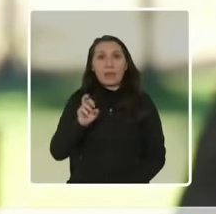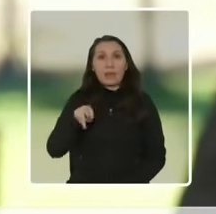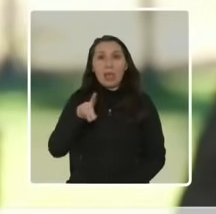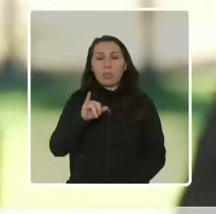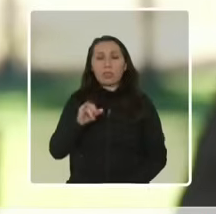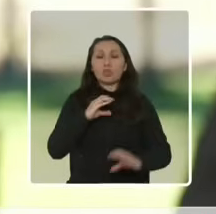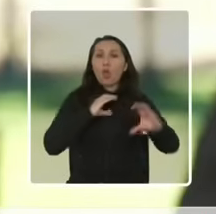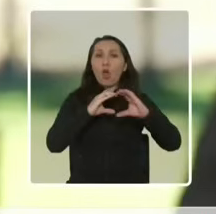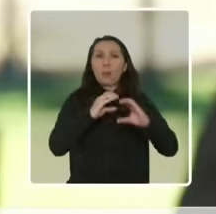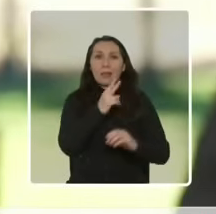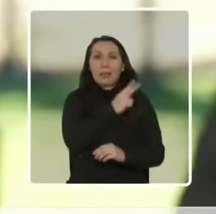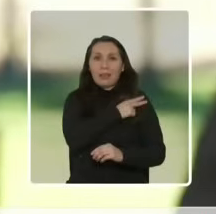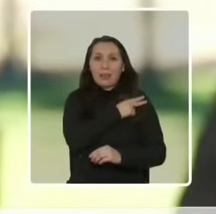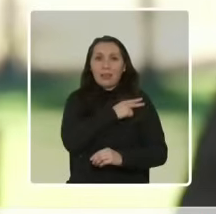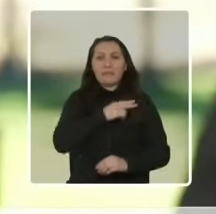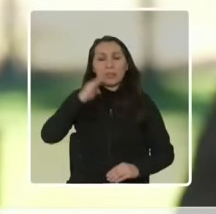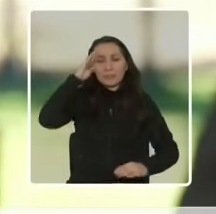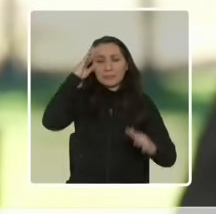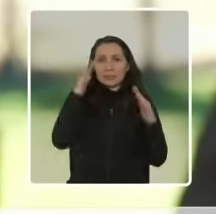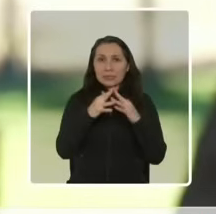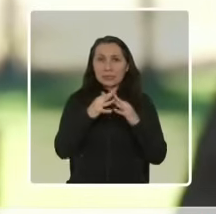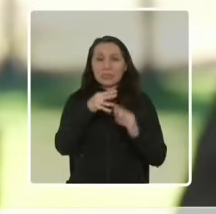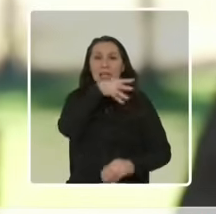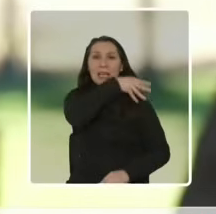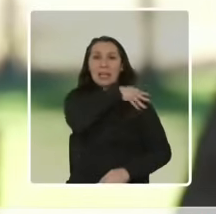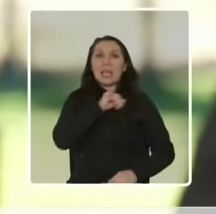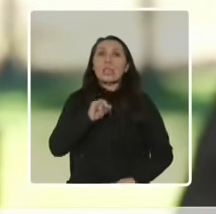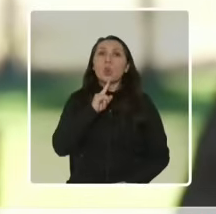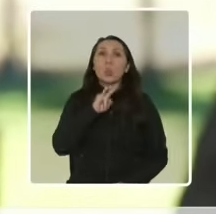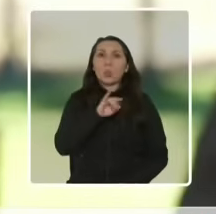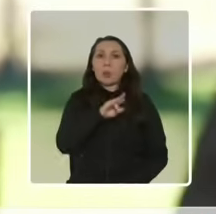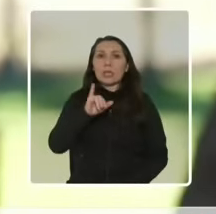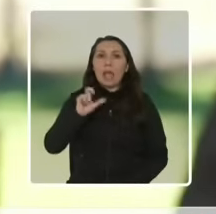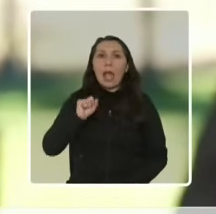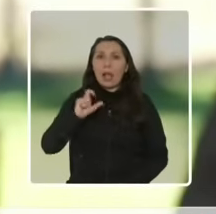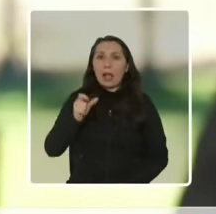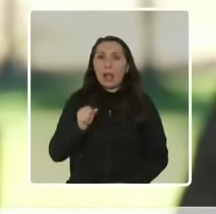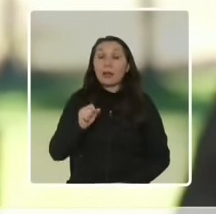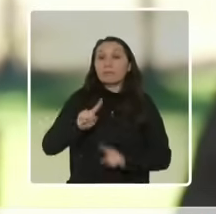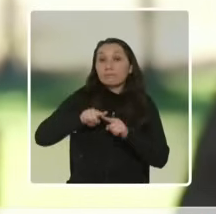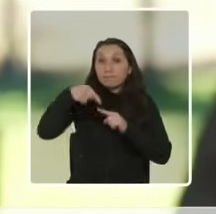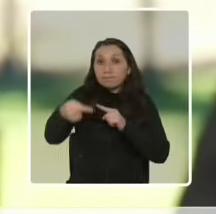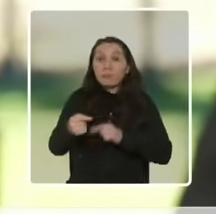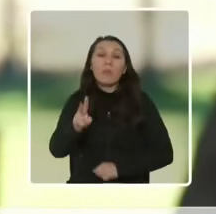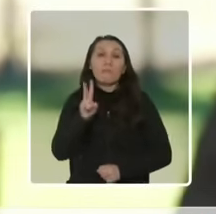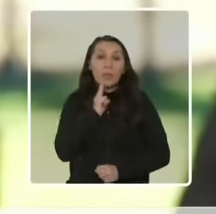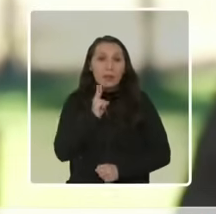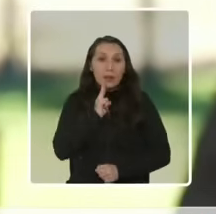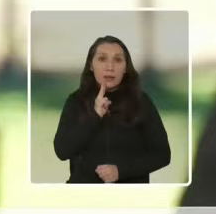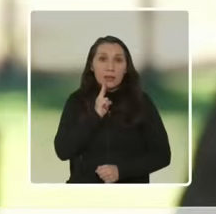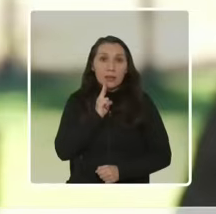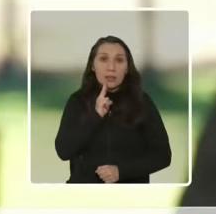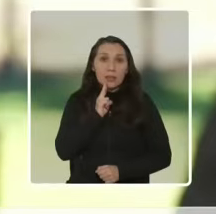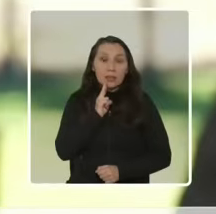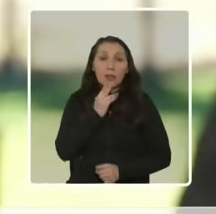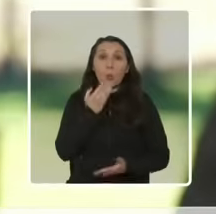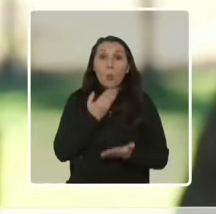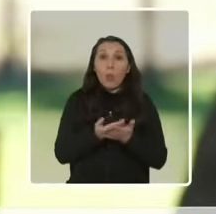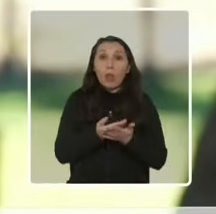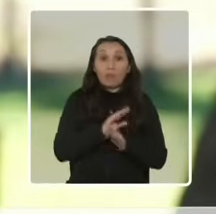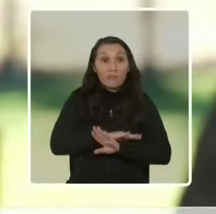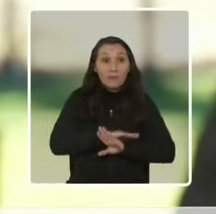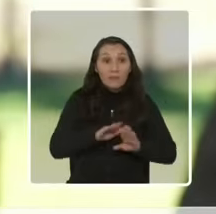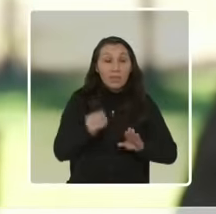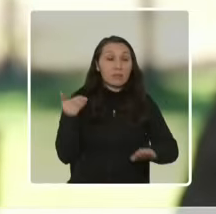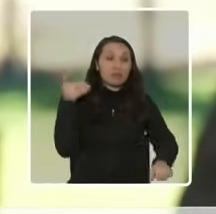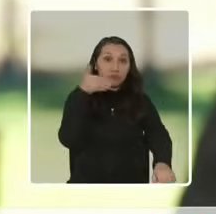se comunique con el comandante en jefe del ejército, general Javier Iturriaga, para que el viernes, a la vuelta de esta